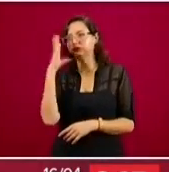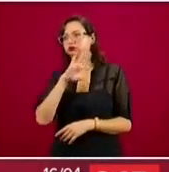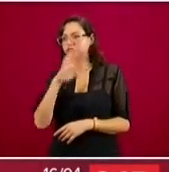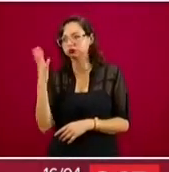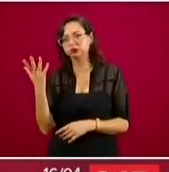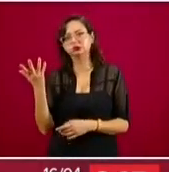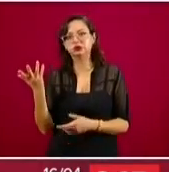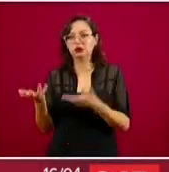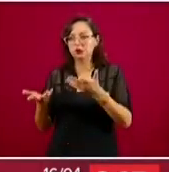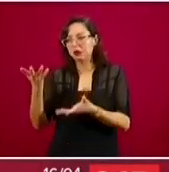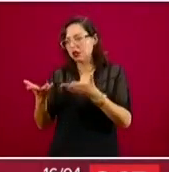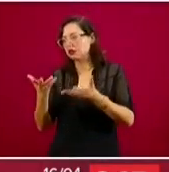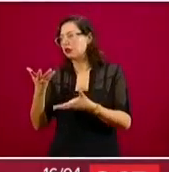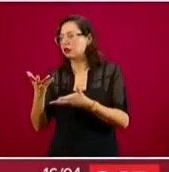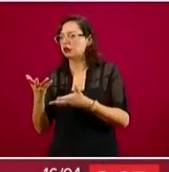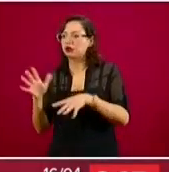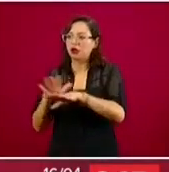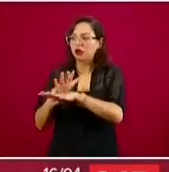Pero